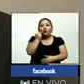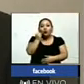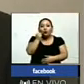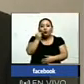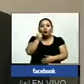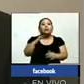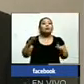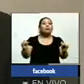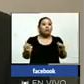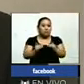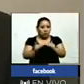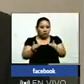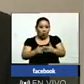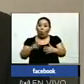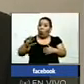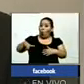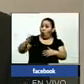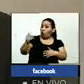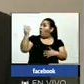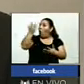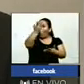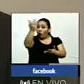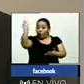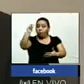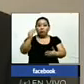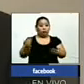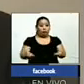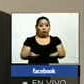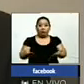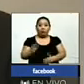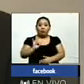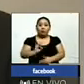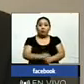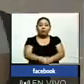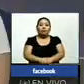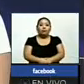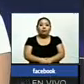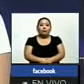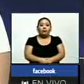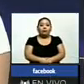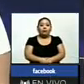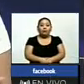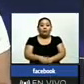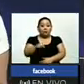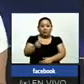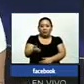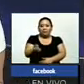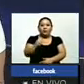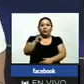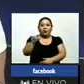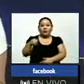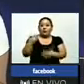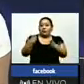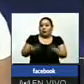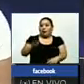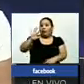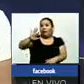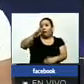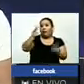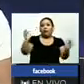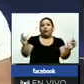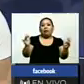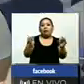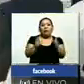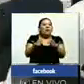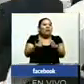y llevarles la tecnología para mejorar sus producciones. Y este jueves se realizó el quinto encuentro de